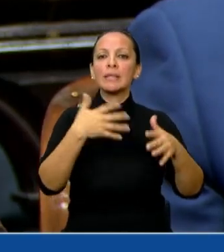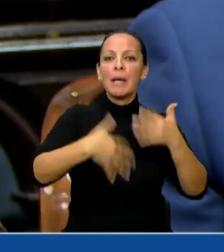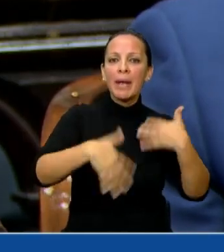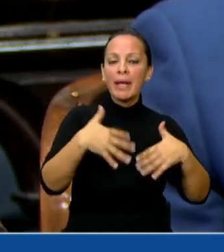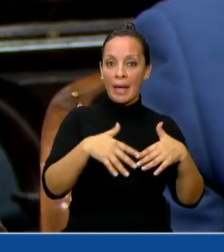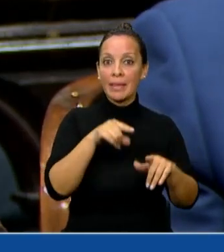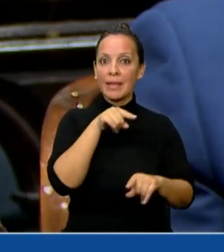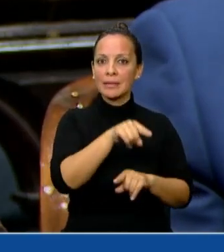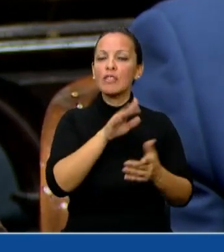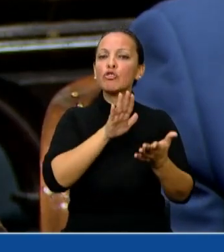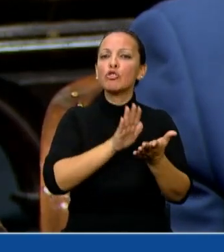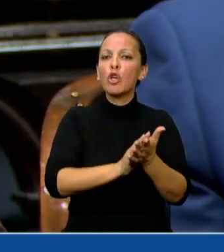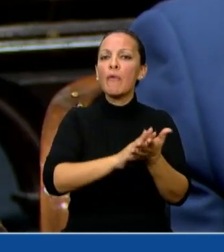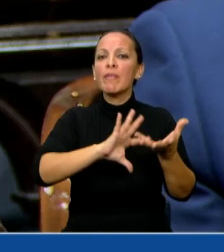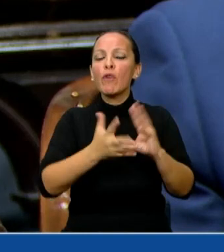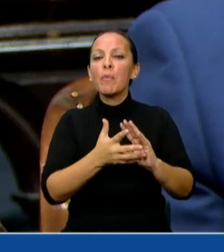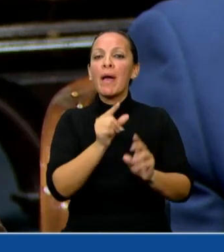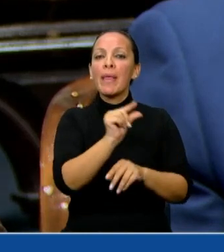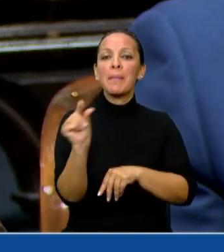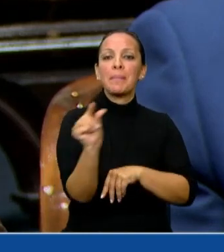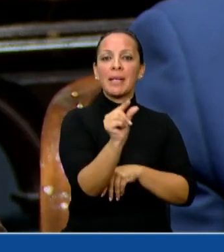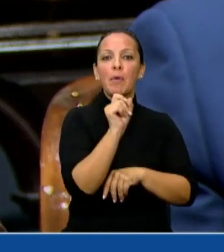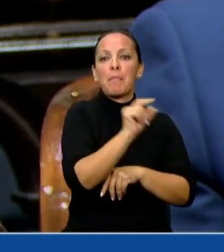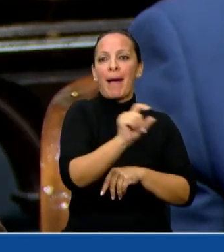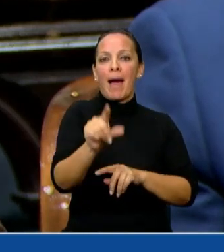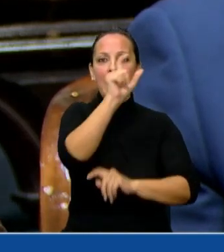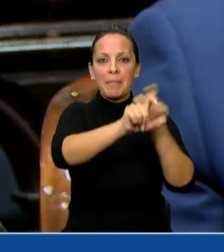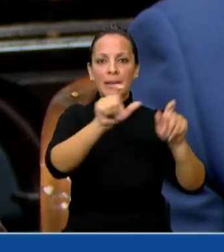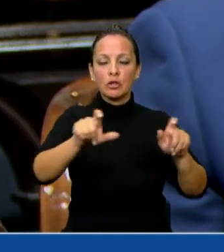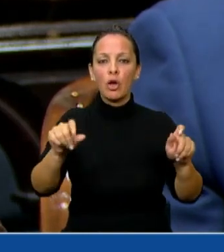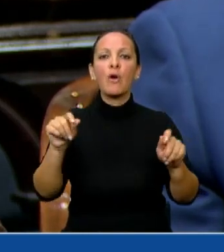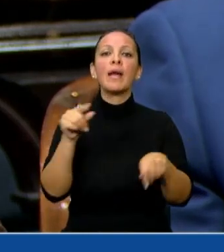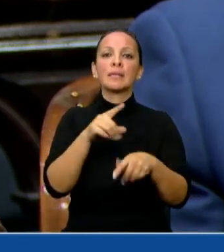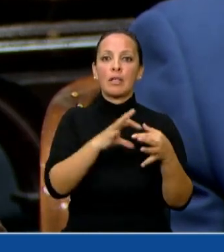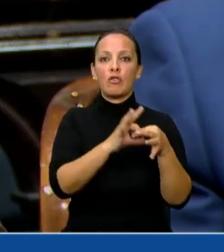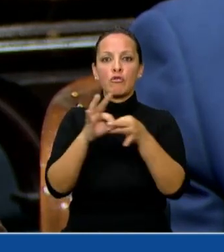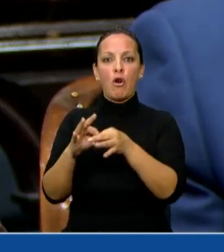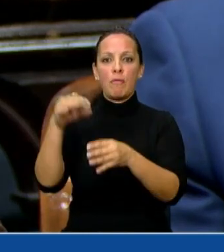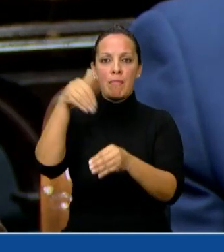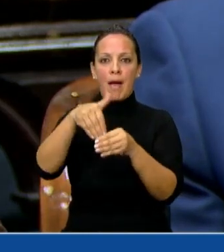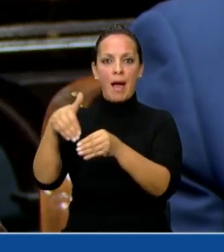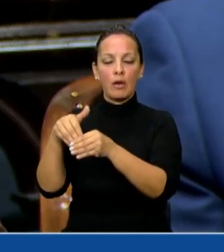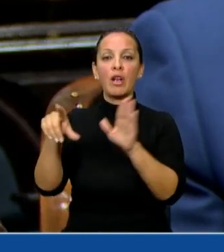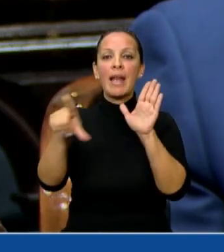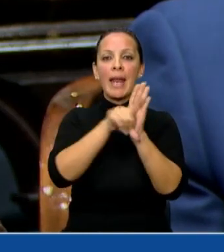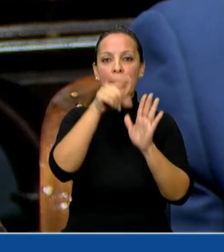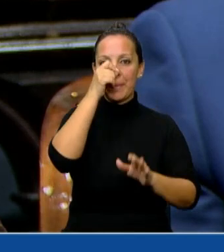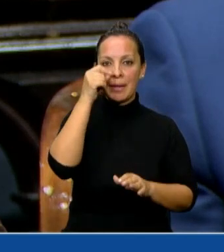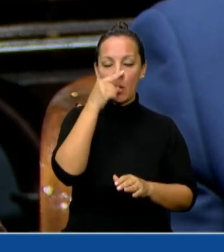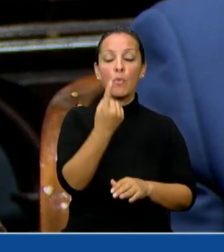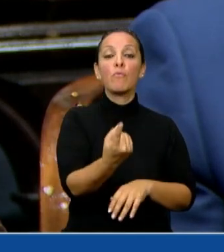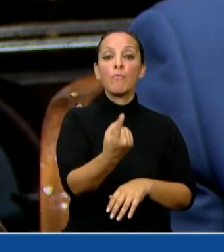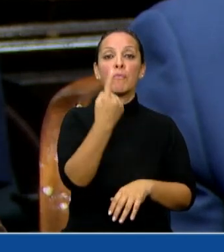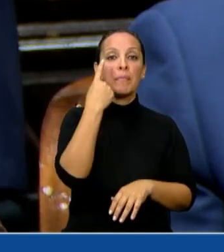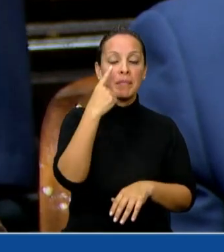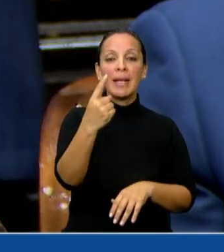respecto a líneas de crédito tomadas por personas humanas con entidades financieras regidas por la Ley